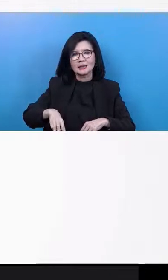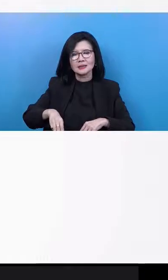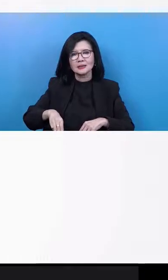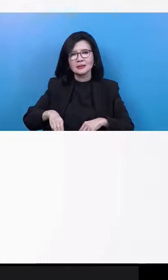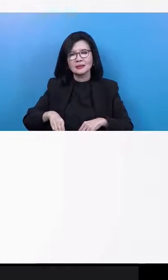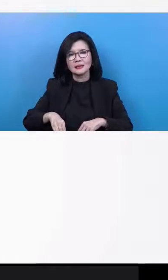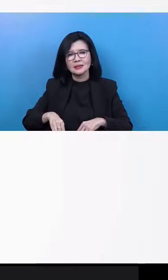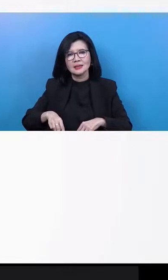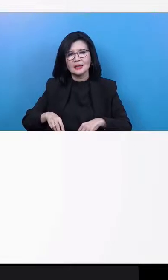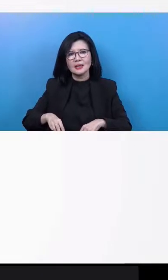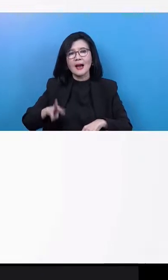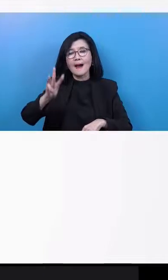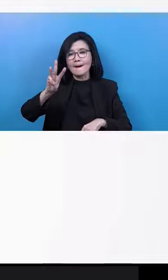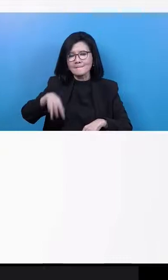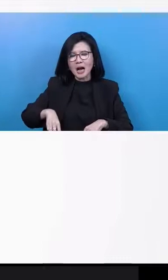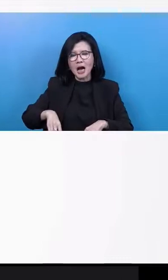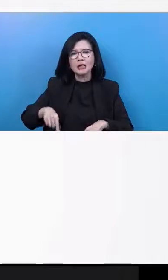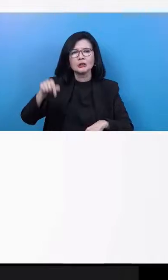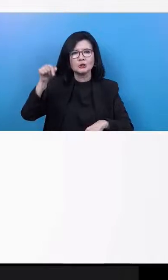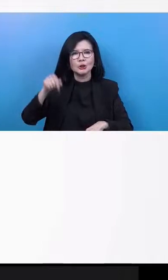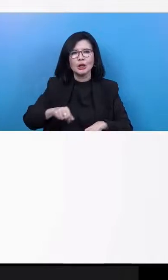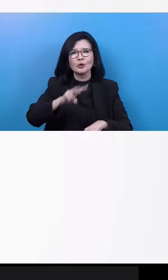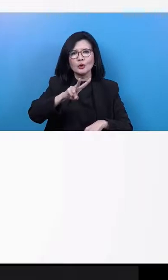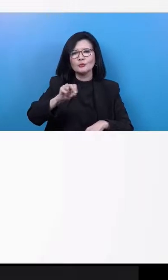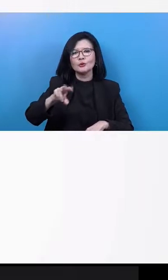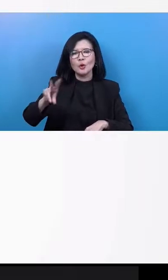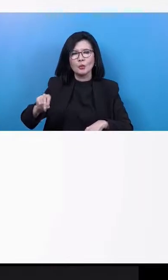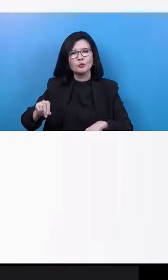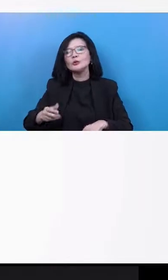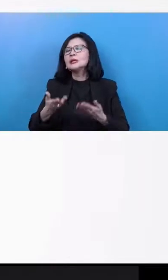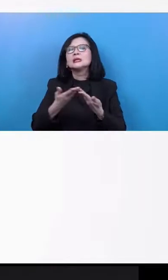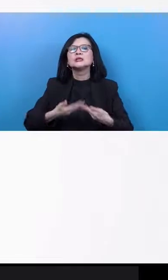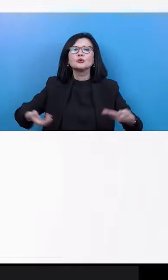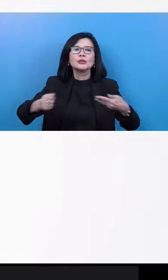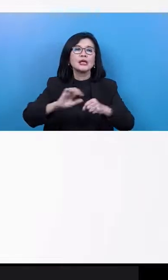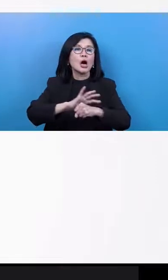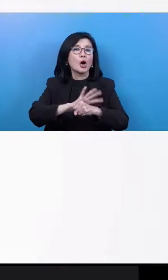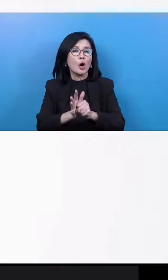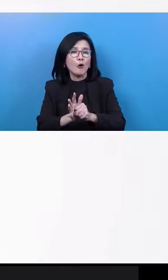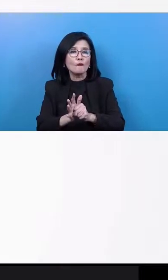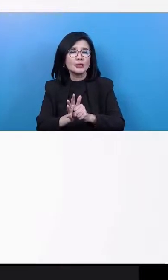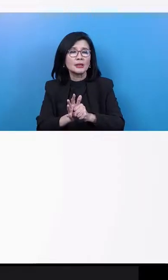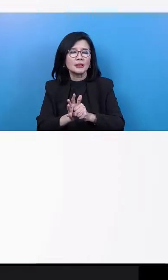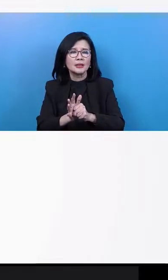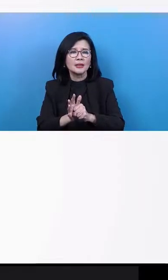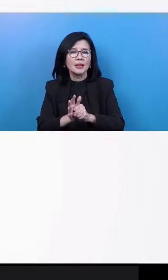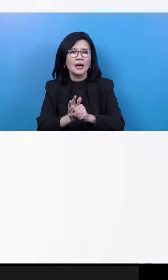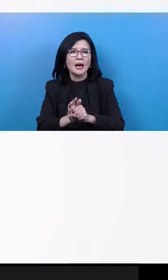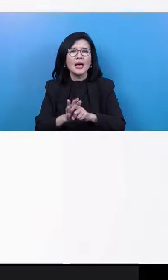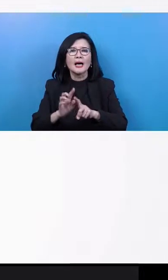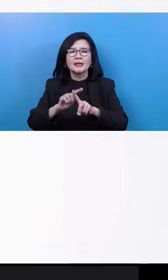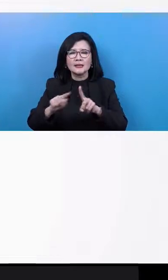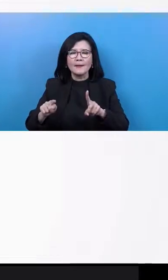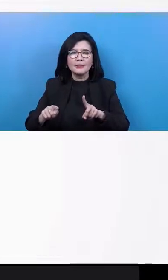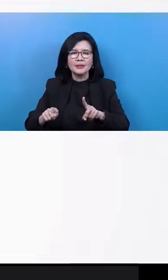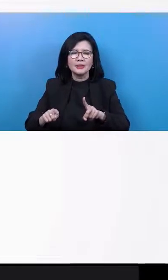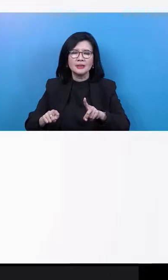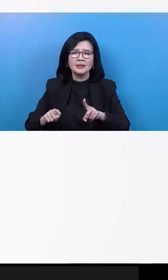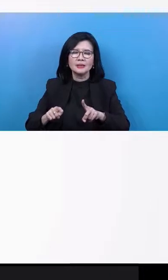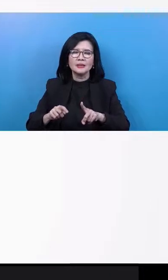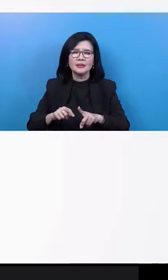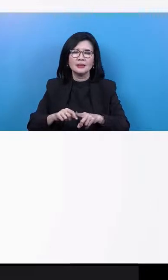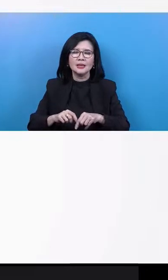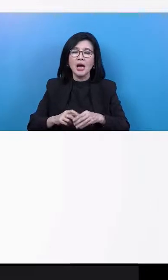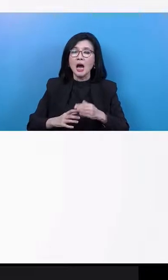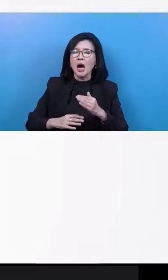el COVID-19, sino que también por alrededor de 30 eventos hidrometeorológicos, el incremento de actividades geológicas,